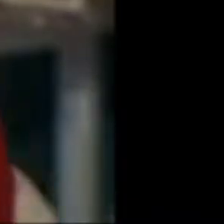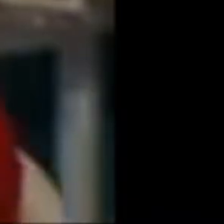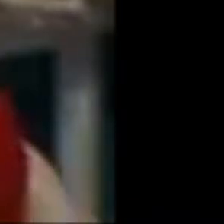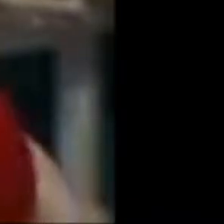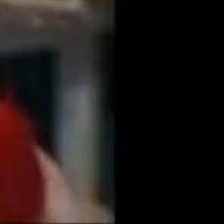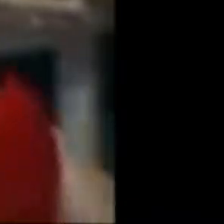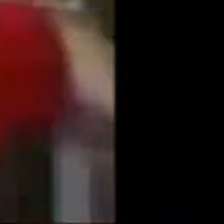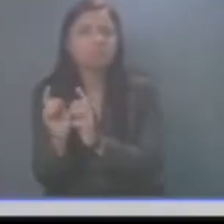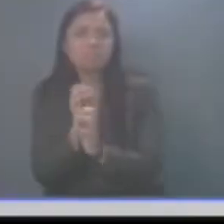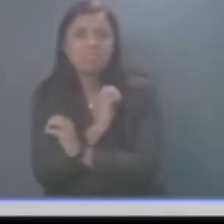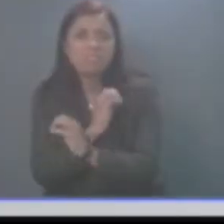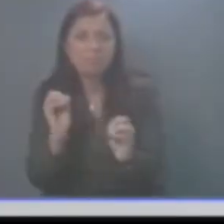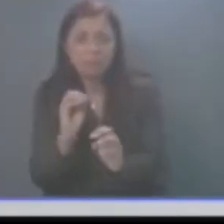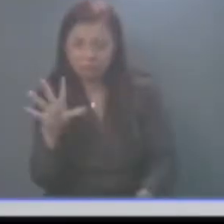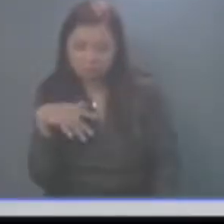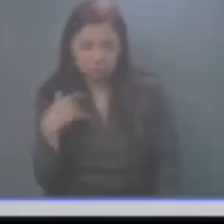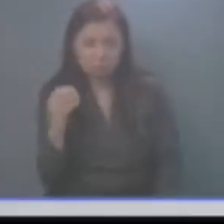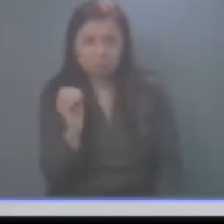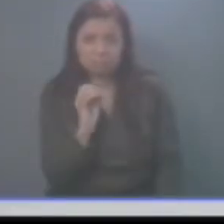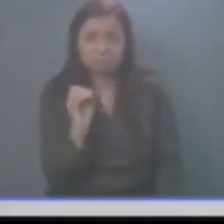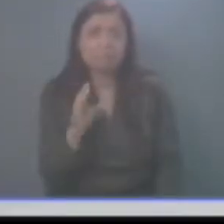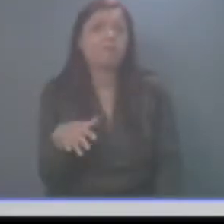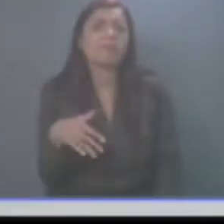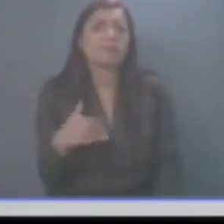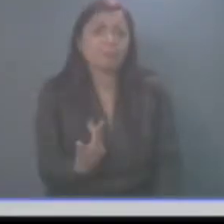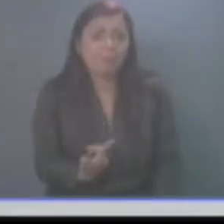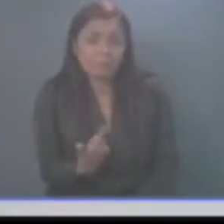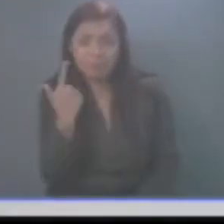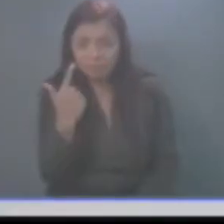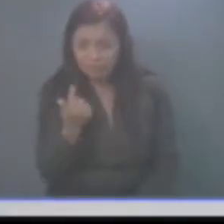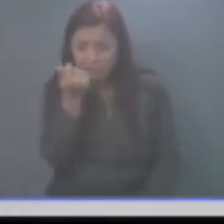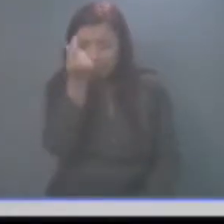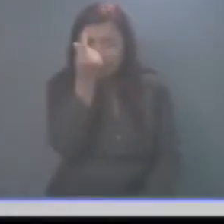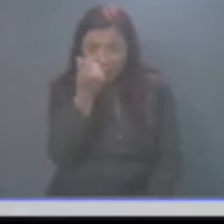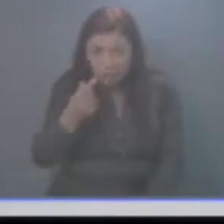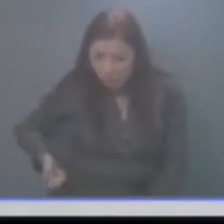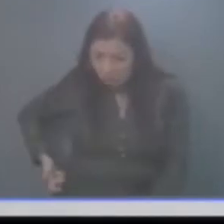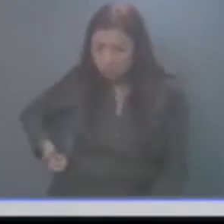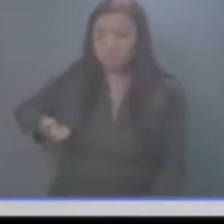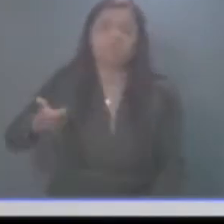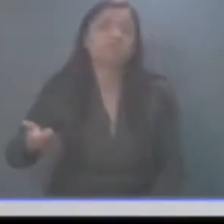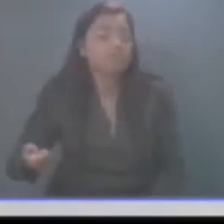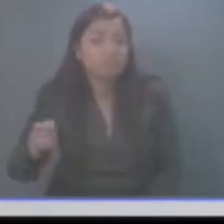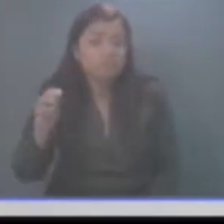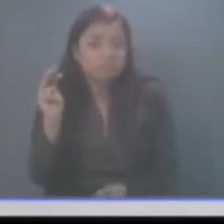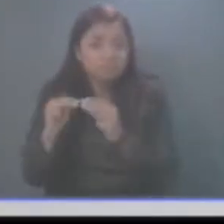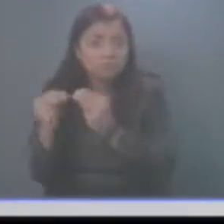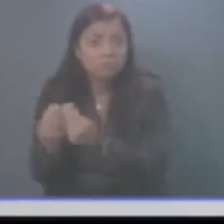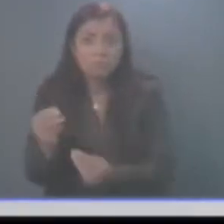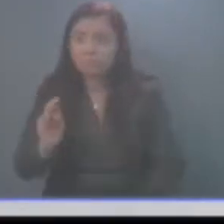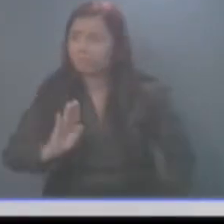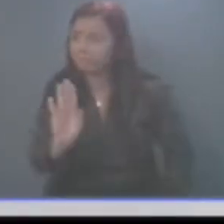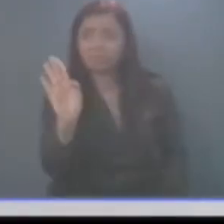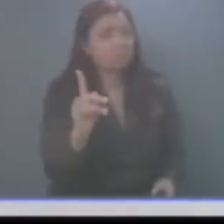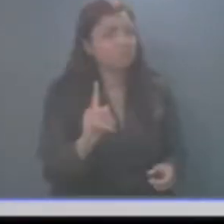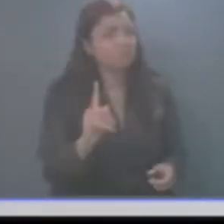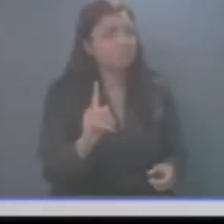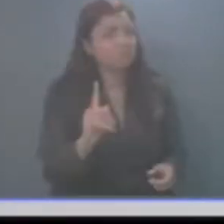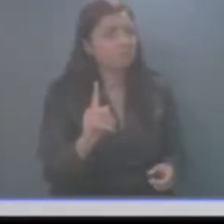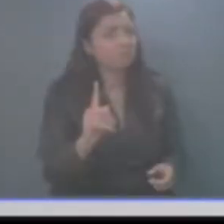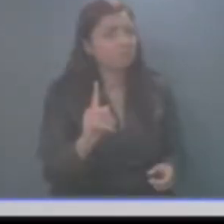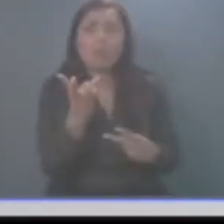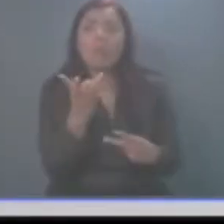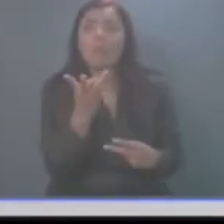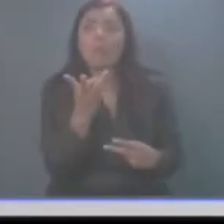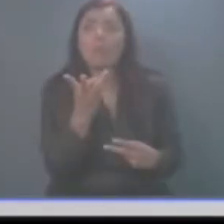quién le va a creer? Mucho menos ofrecido dinero. Jamás he tenido en mis cuentas las cantidades que